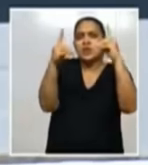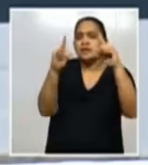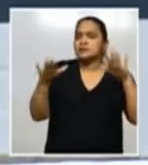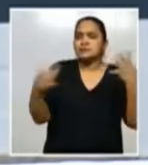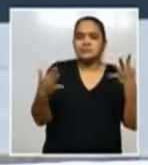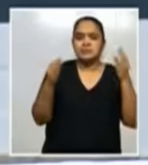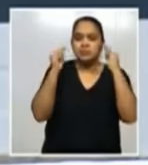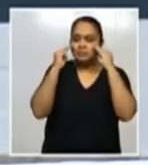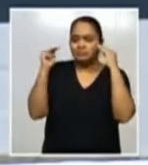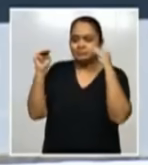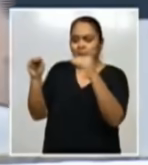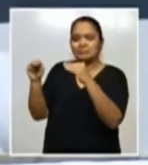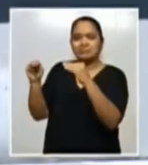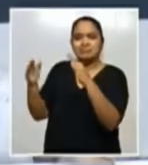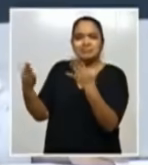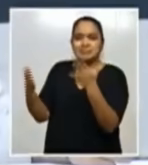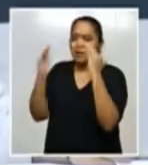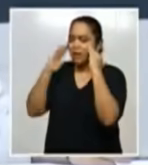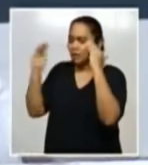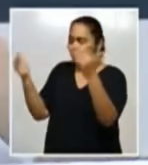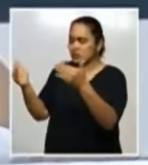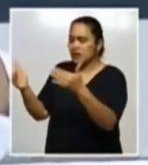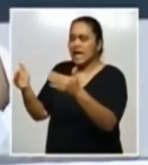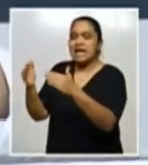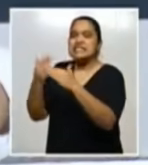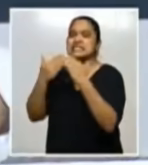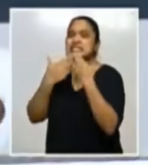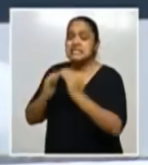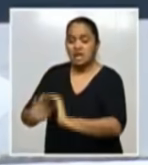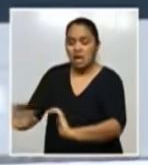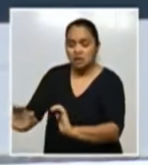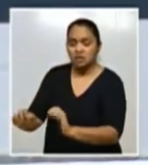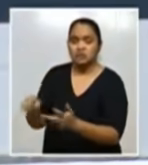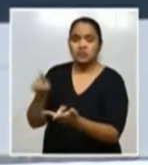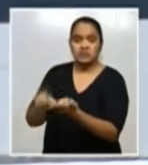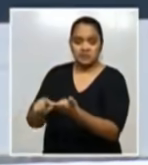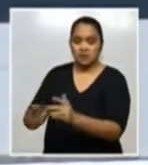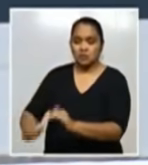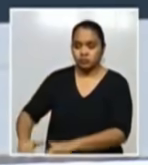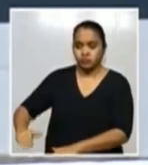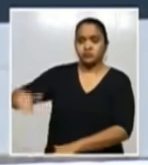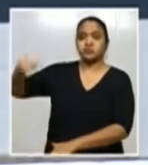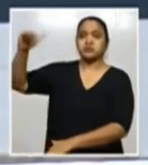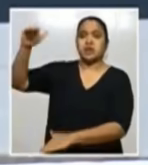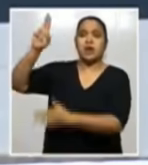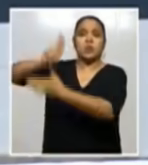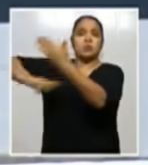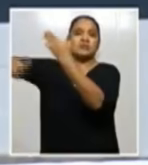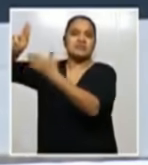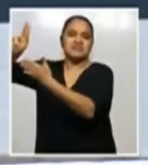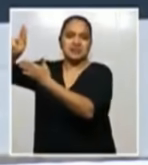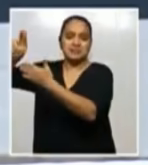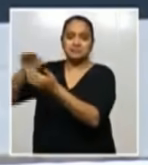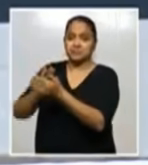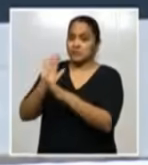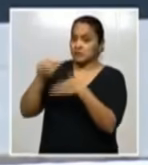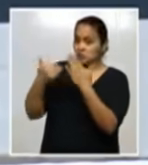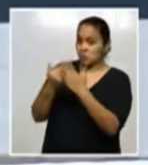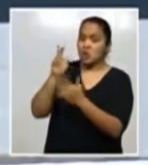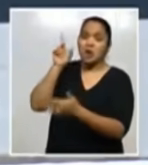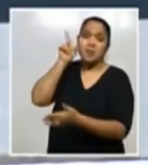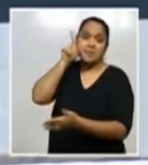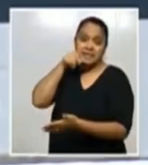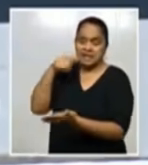desde el nivel prebásico a educación superior y los retos y desafíos que esto implica. Así que eso es un